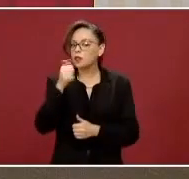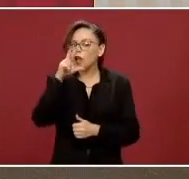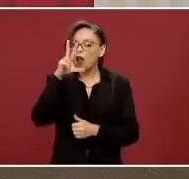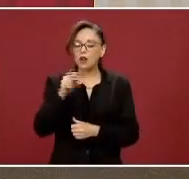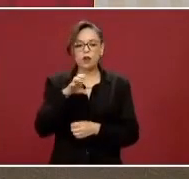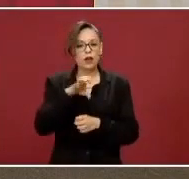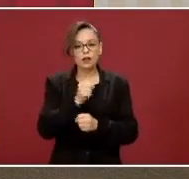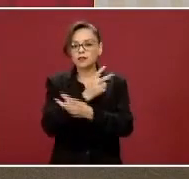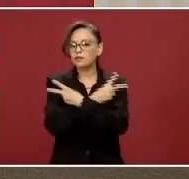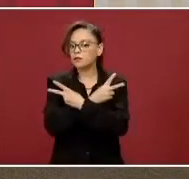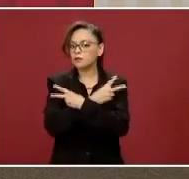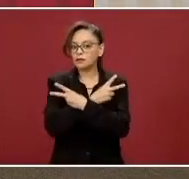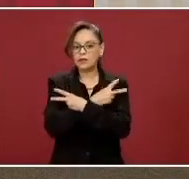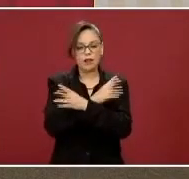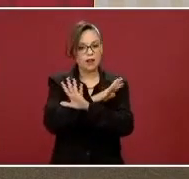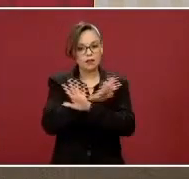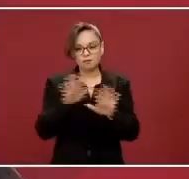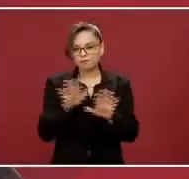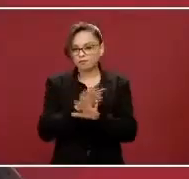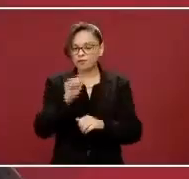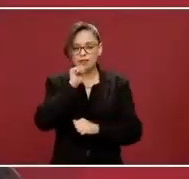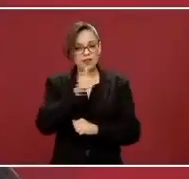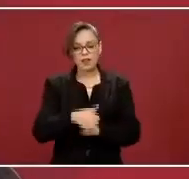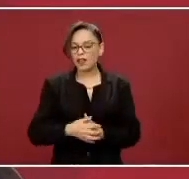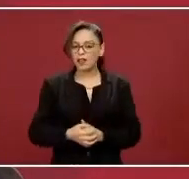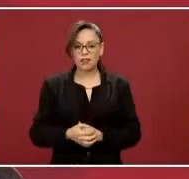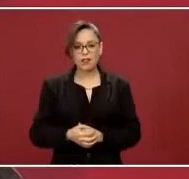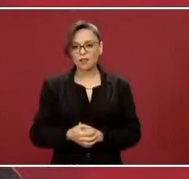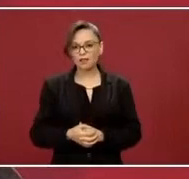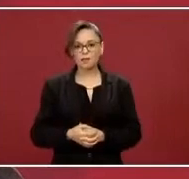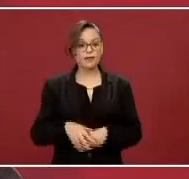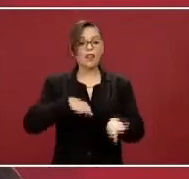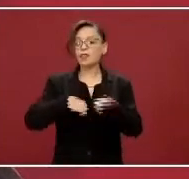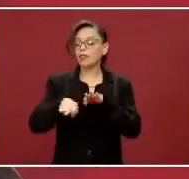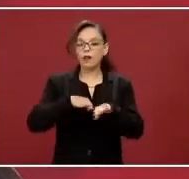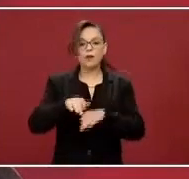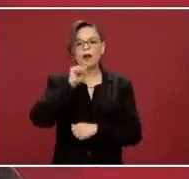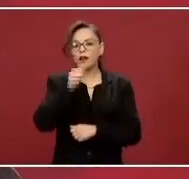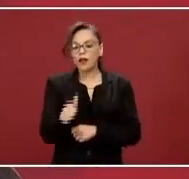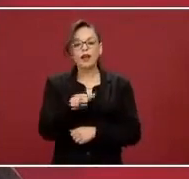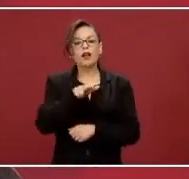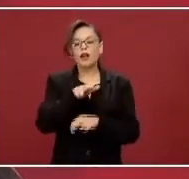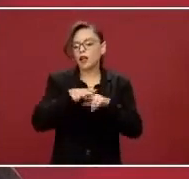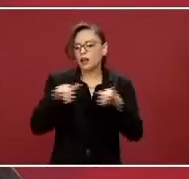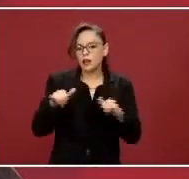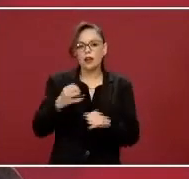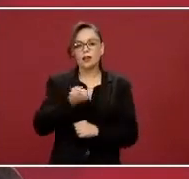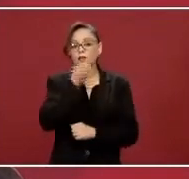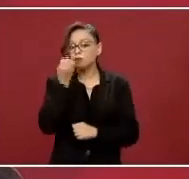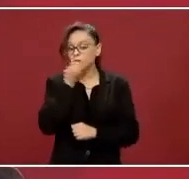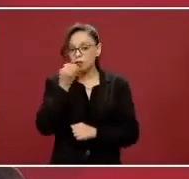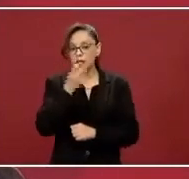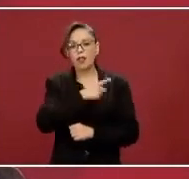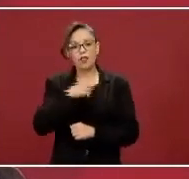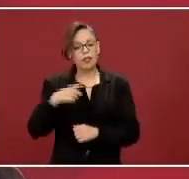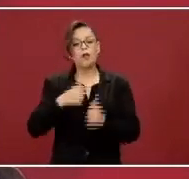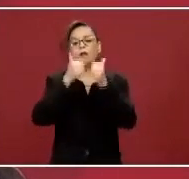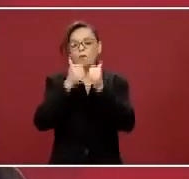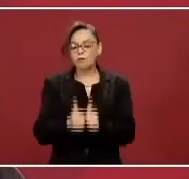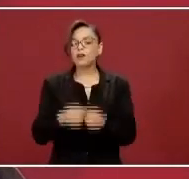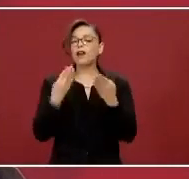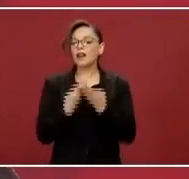vacaciones ya no son vacaciones, ni en el trabajo ni en la escuela. Debemos quedarnos en